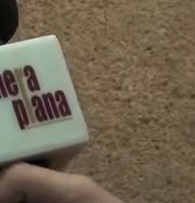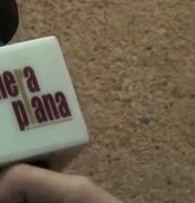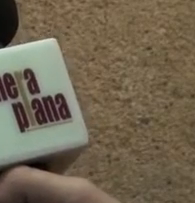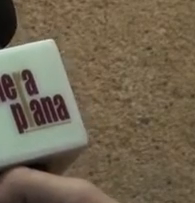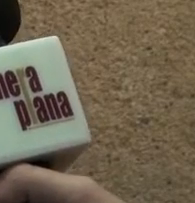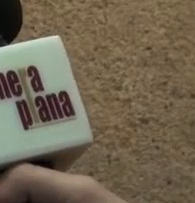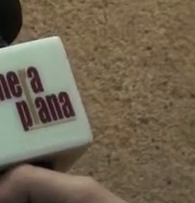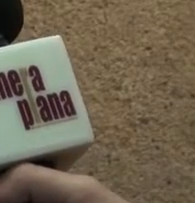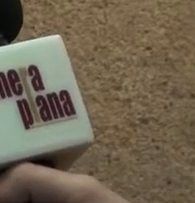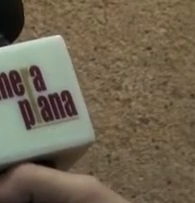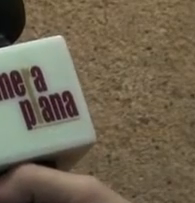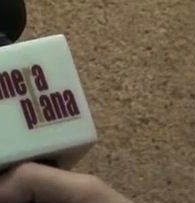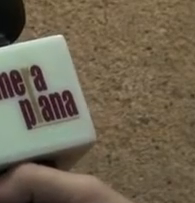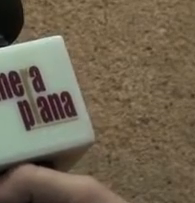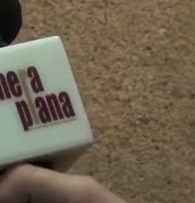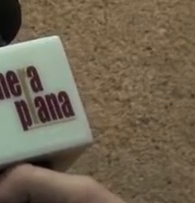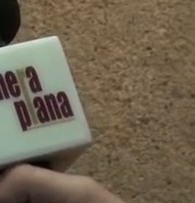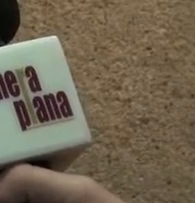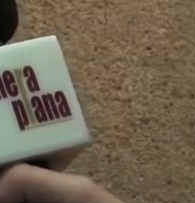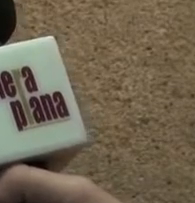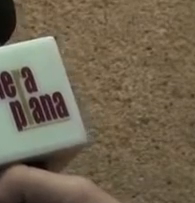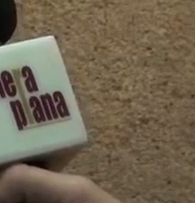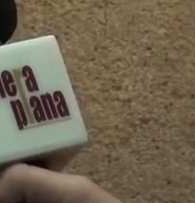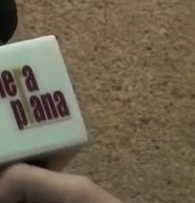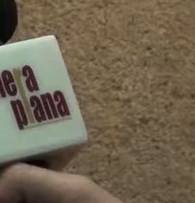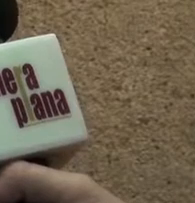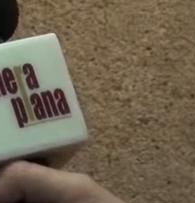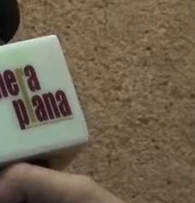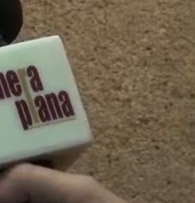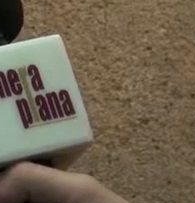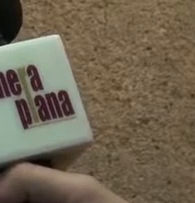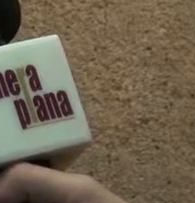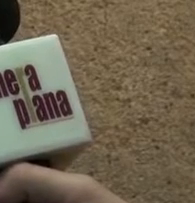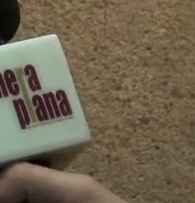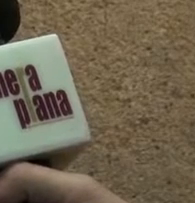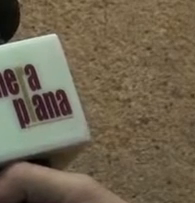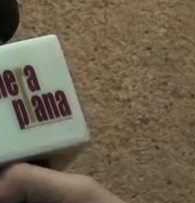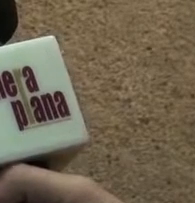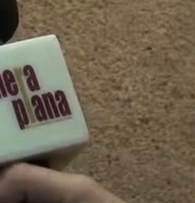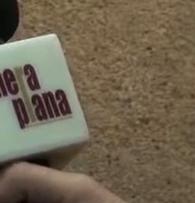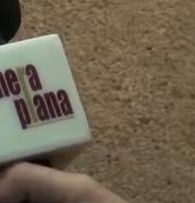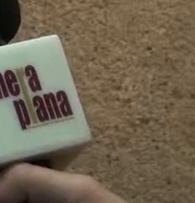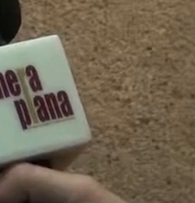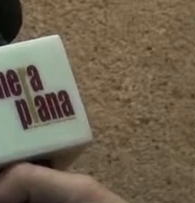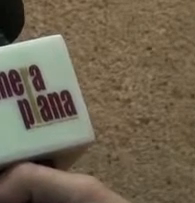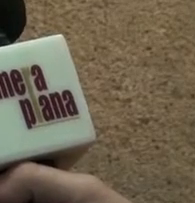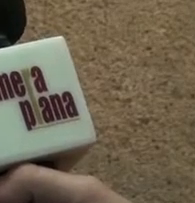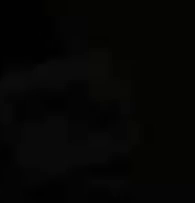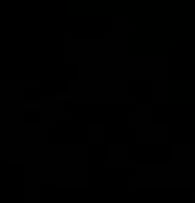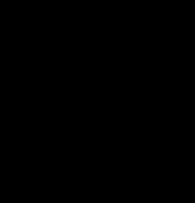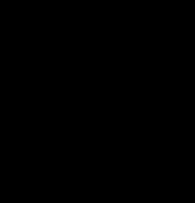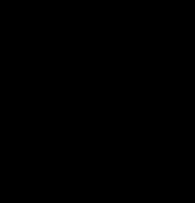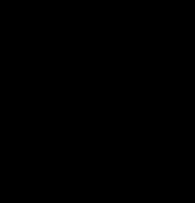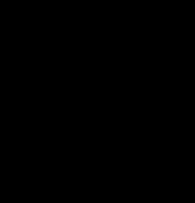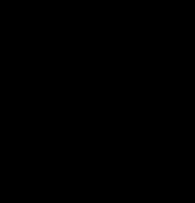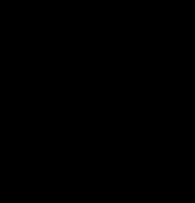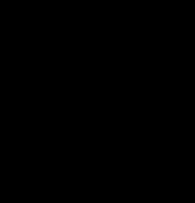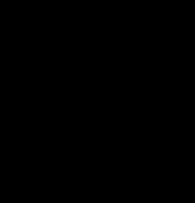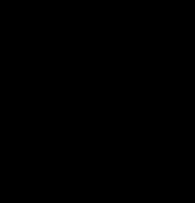lógicamente con los requisitos médicos y sanitarios que correspondan, pero nada más.